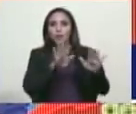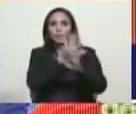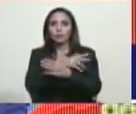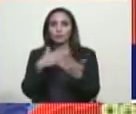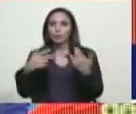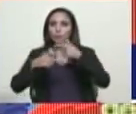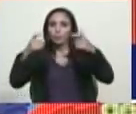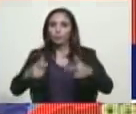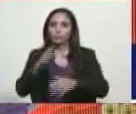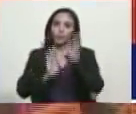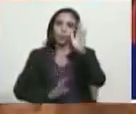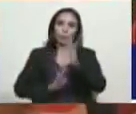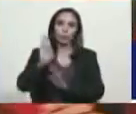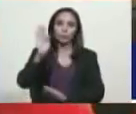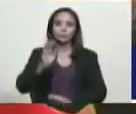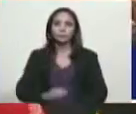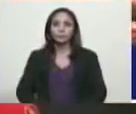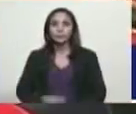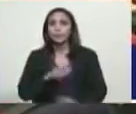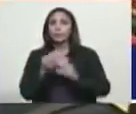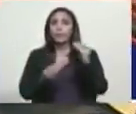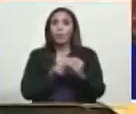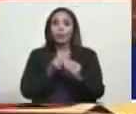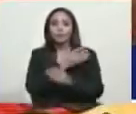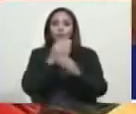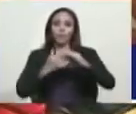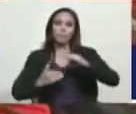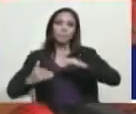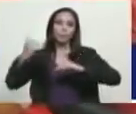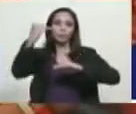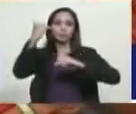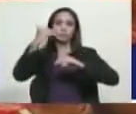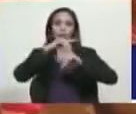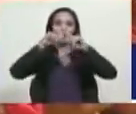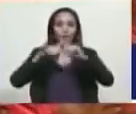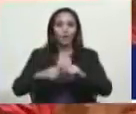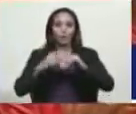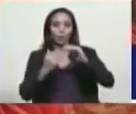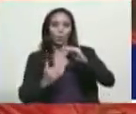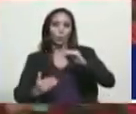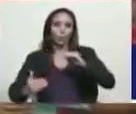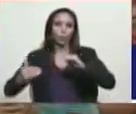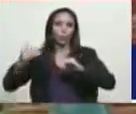34.918. Vamos a hacer un salto cuantitativo.